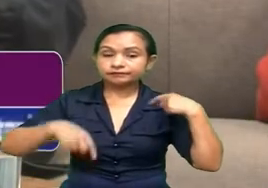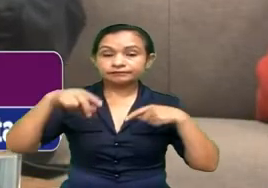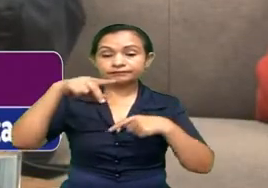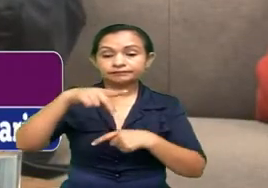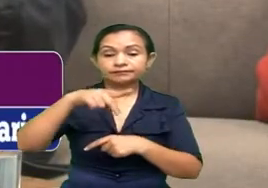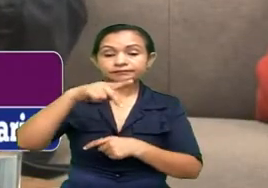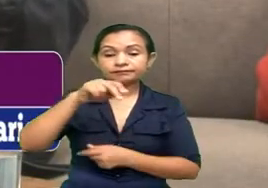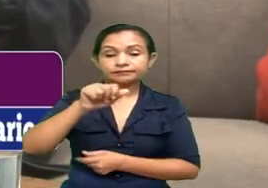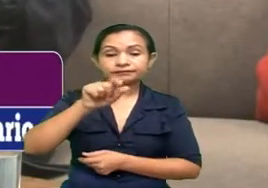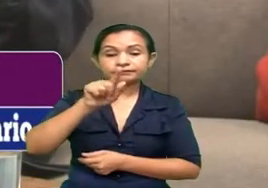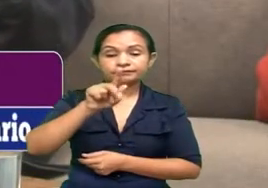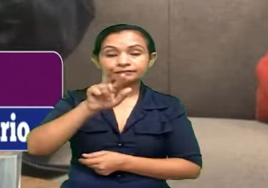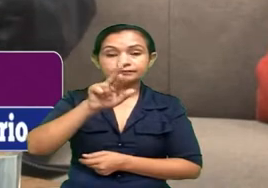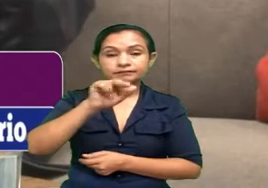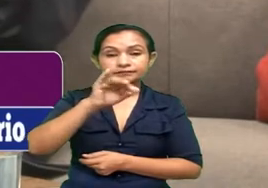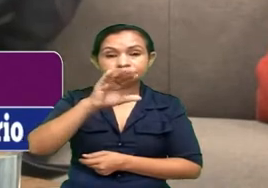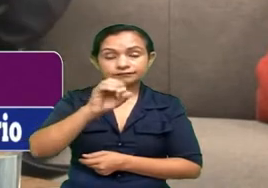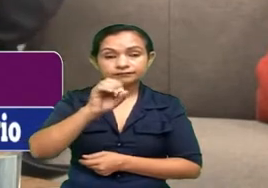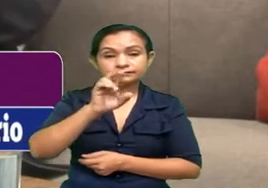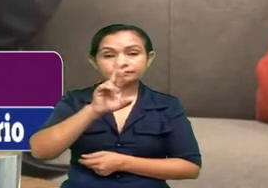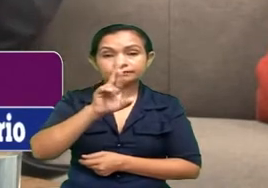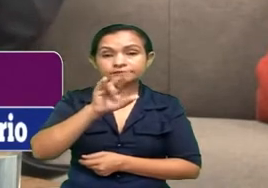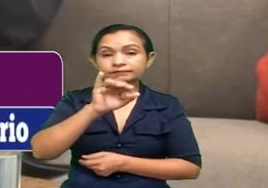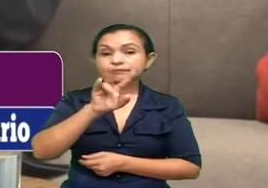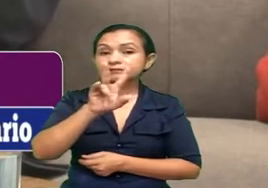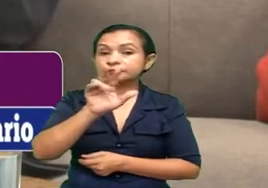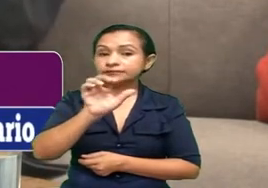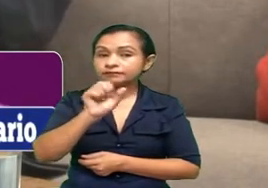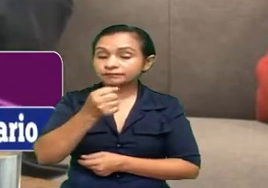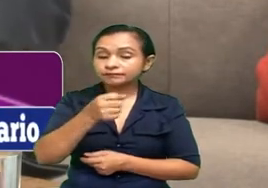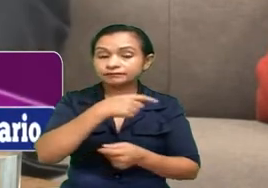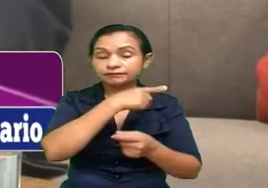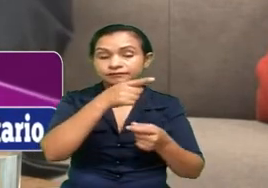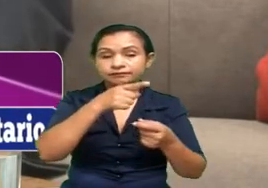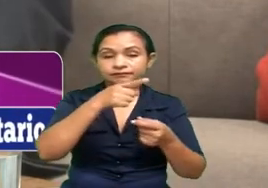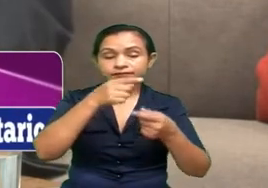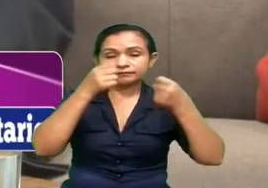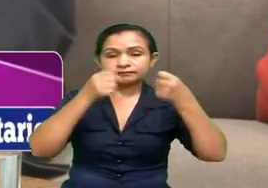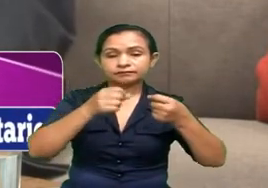Rivas, uh-huh. ¿Verdad? Y sí. El general Estrada, no